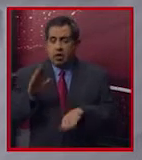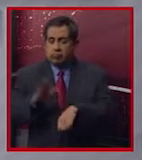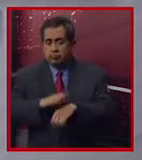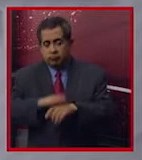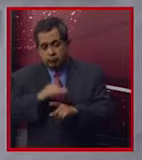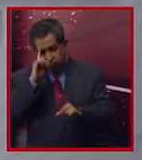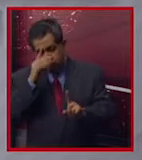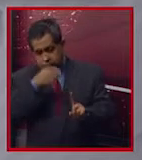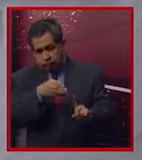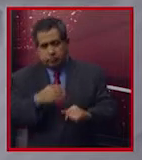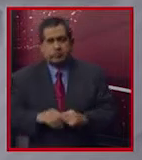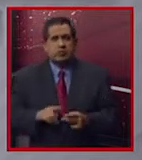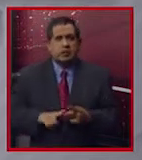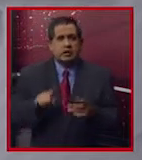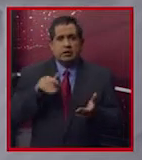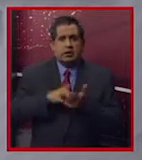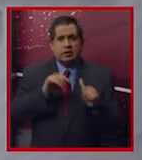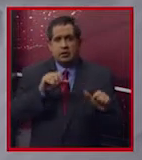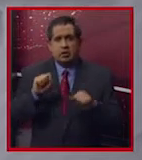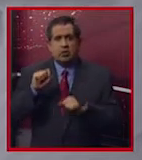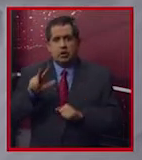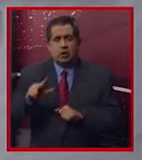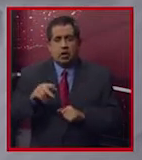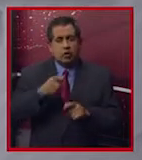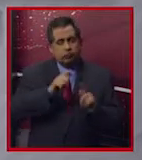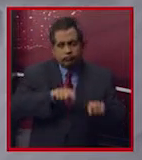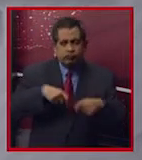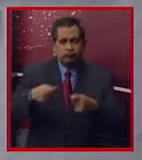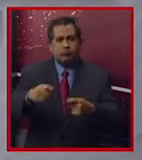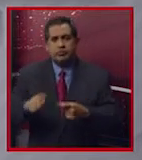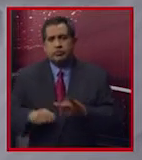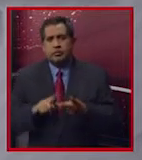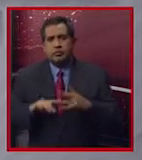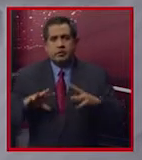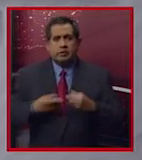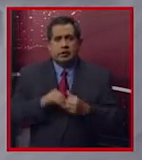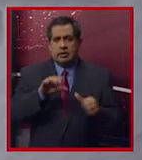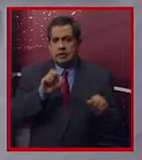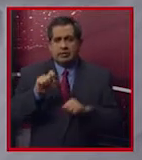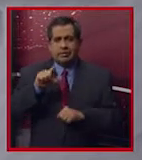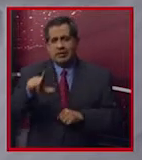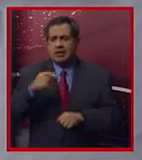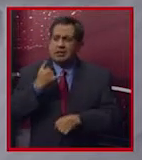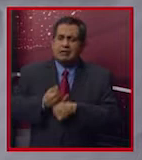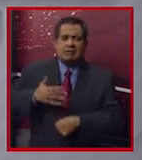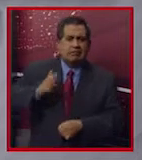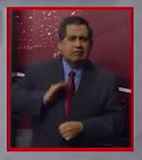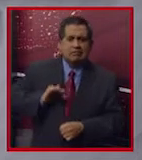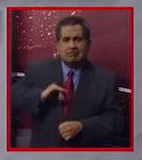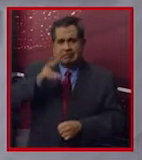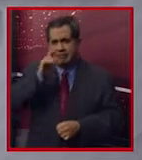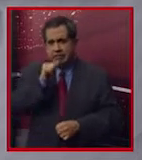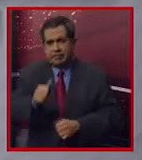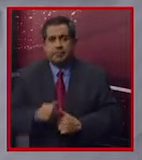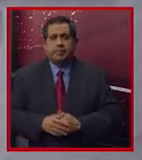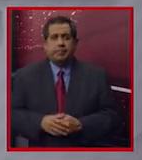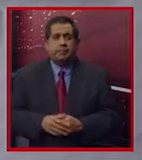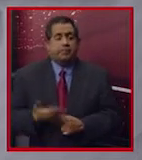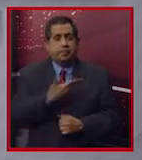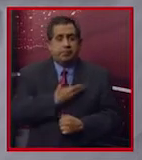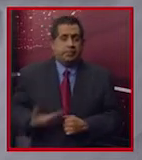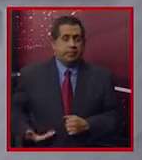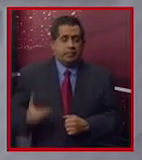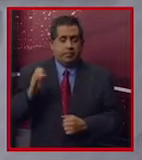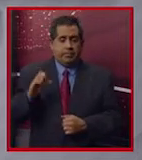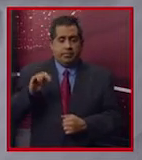directas, 7.682 remisiones y 627 inconformidades. El presidente de la CNDH